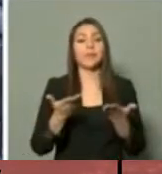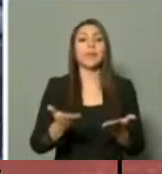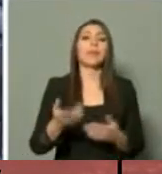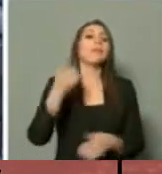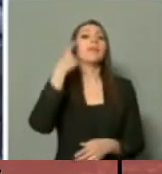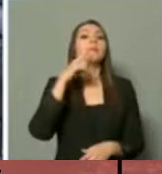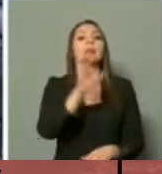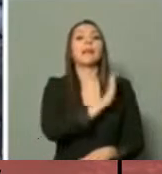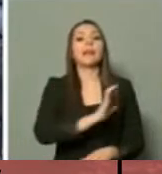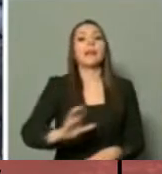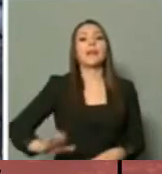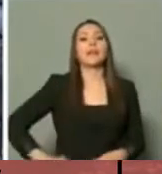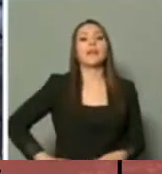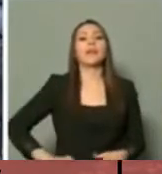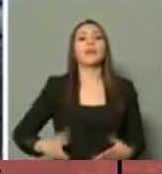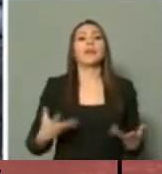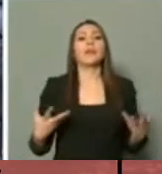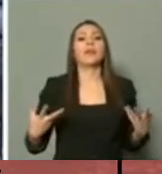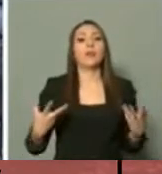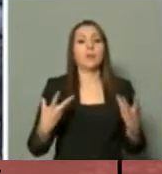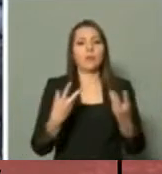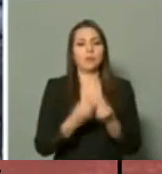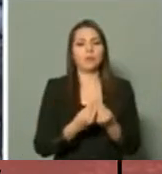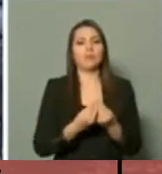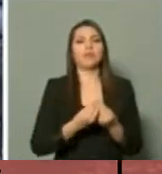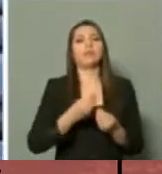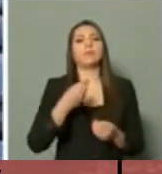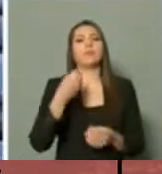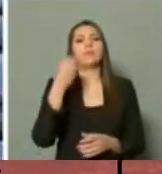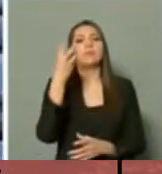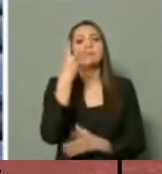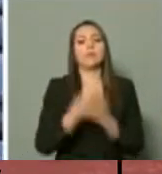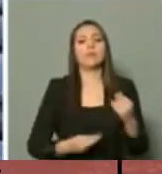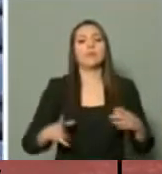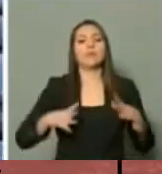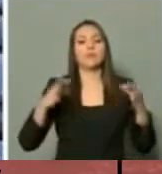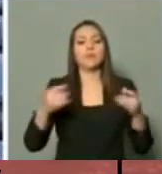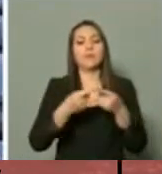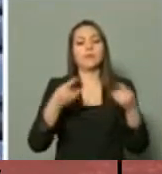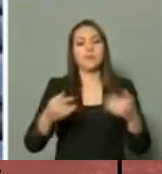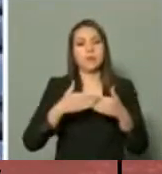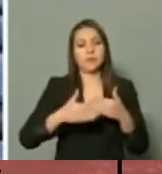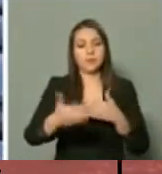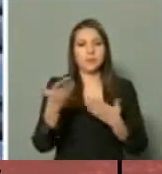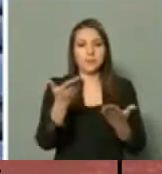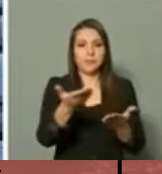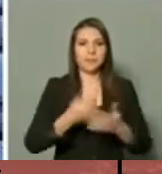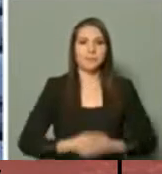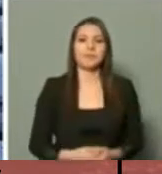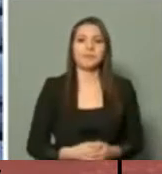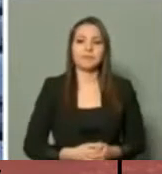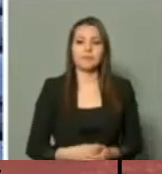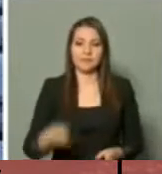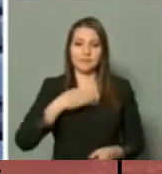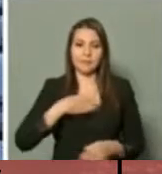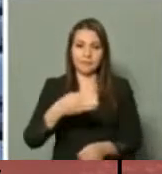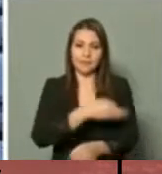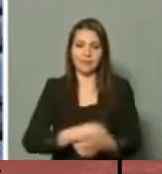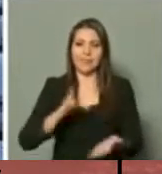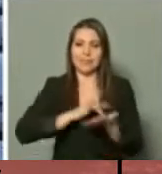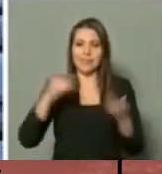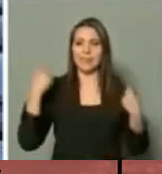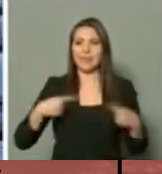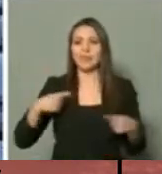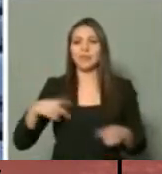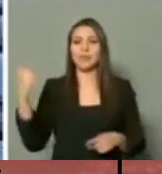de la candidatura común Juntos Haremos Historia. Adelante. Muy buenas tardes. Quiero agradecer primero que nada a todos aquellos que nos sintonizan